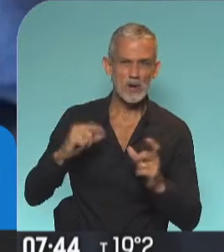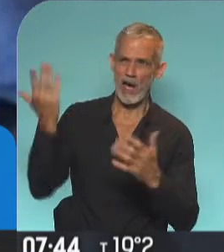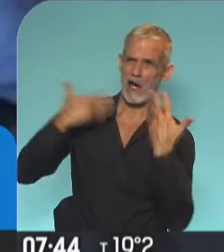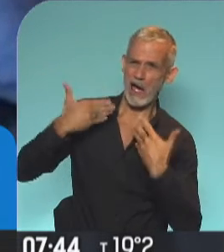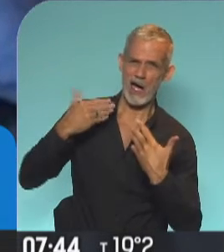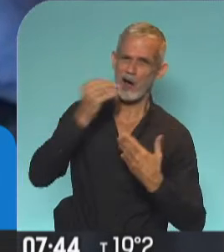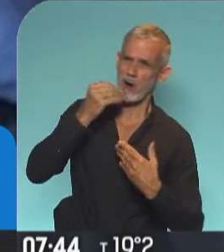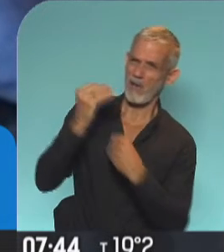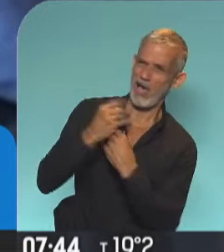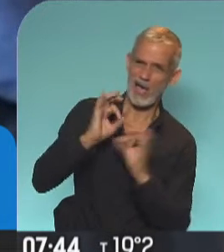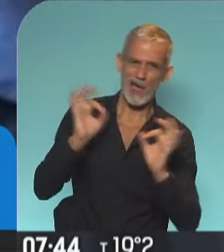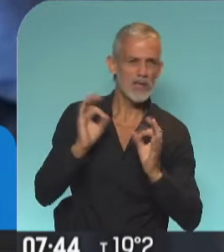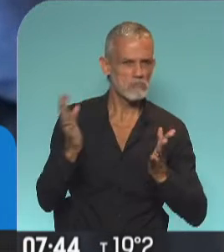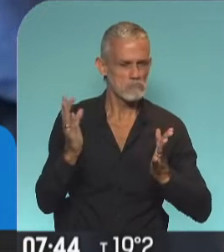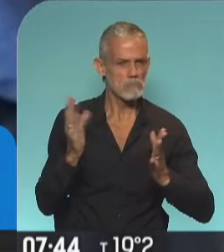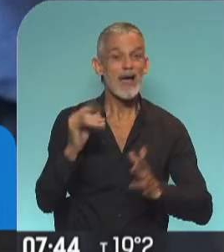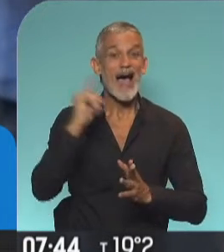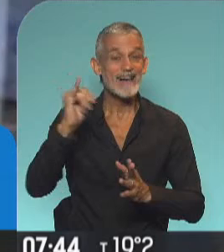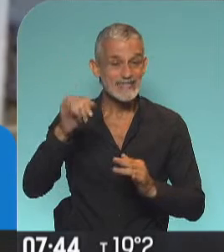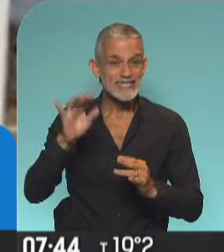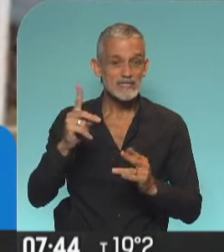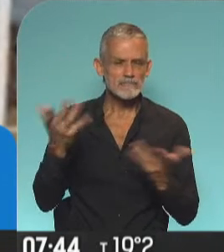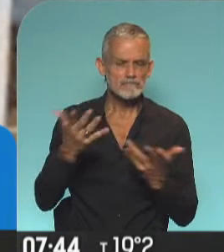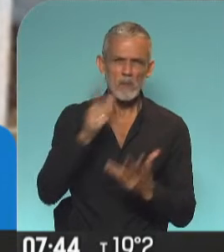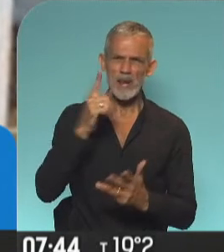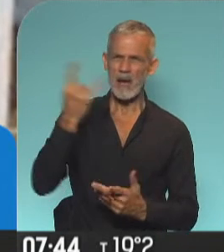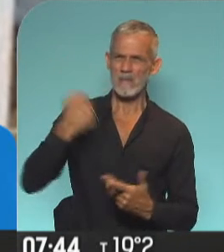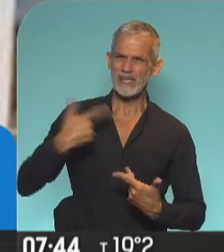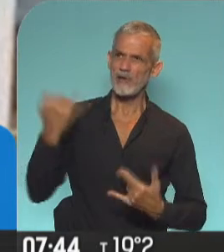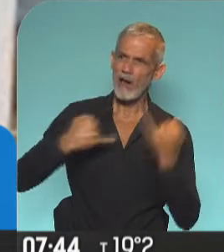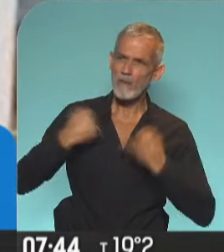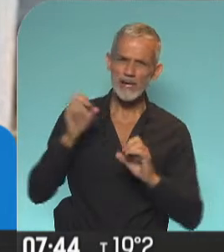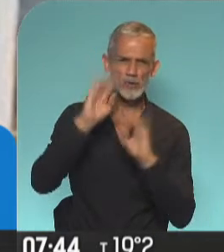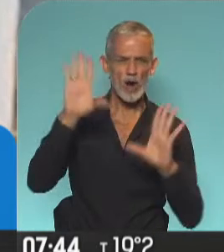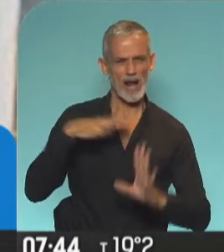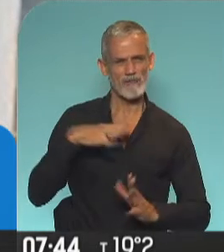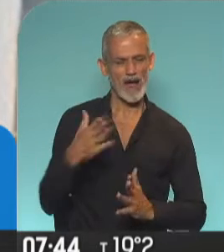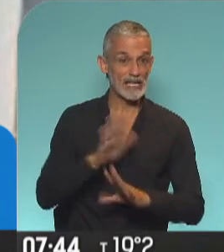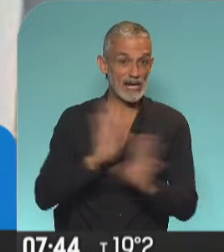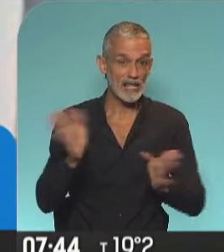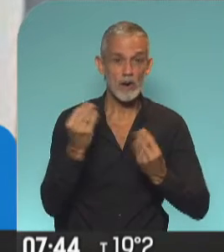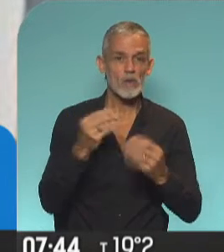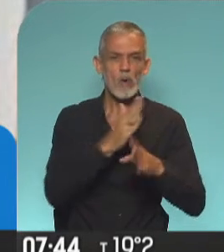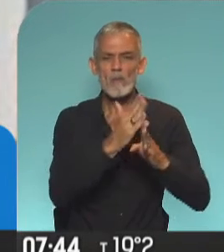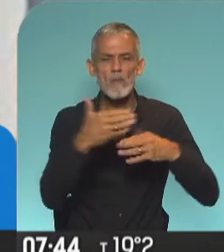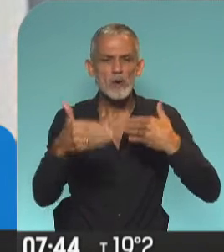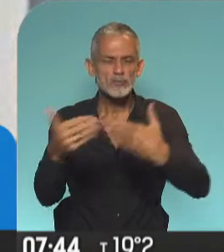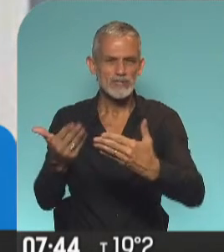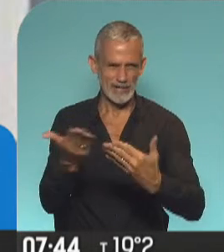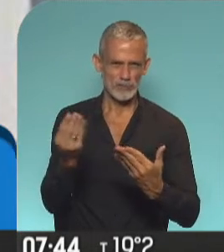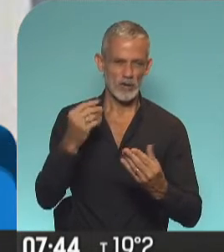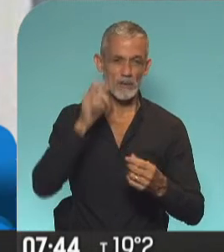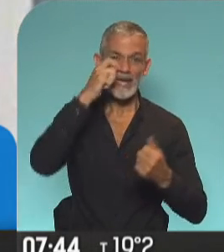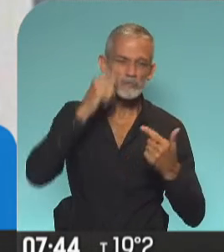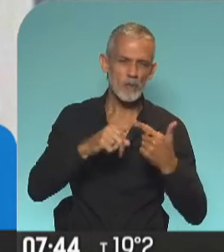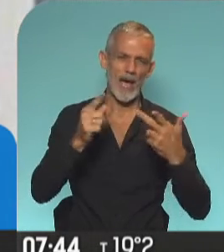no nos daban de comer. Lo que nos denunciaron, que se sentían engañadas porque nadie le explicaba bien cómo era el proceso del